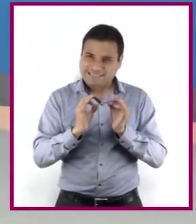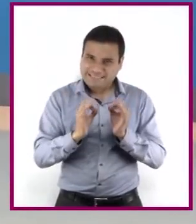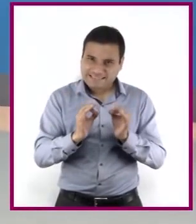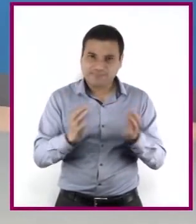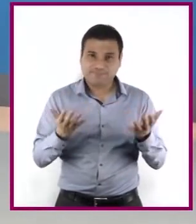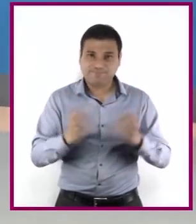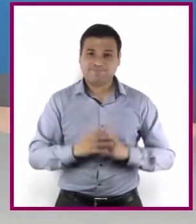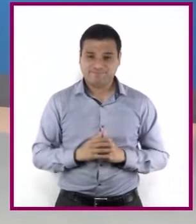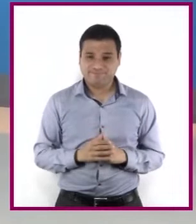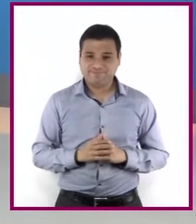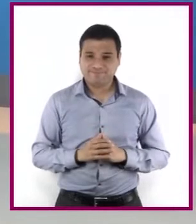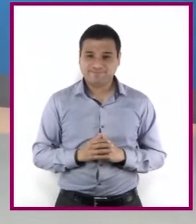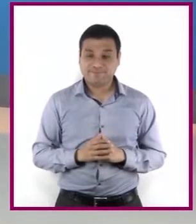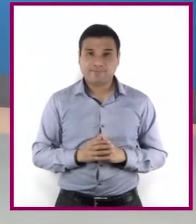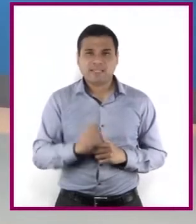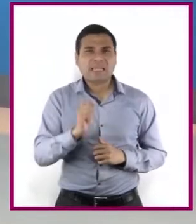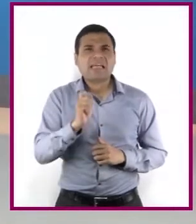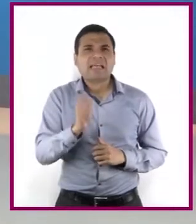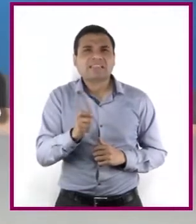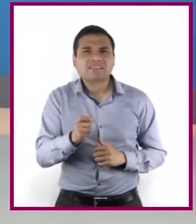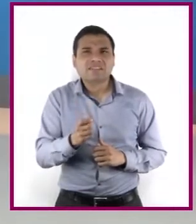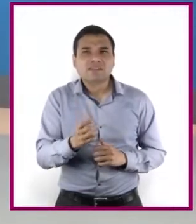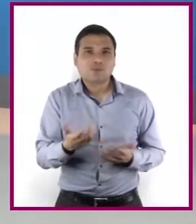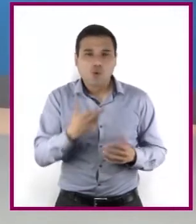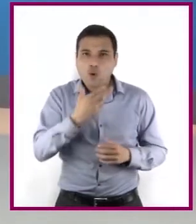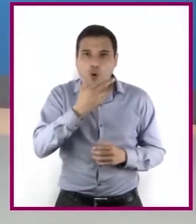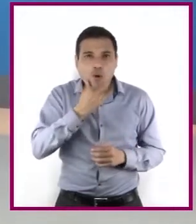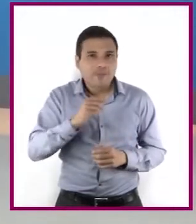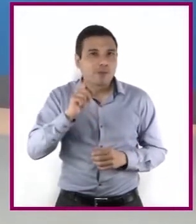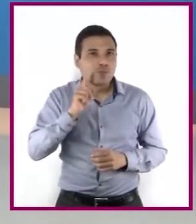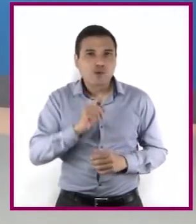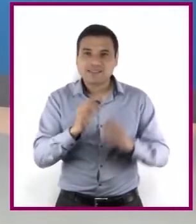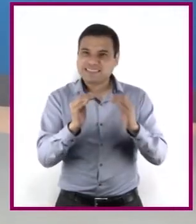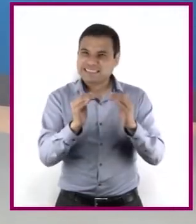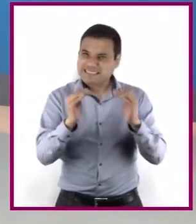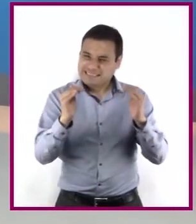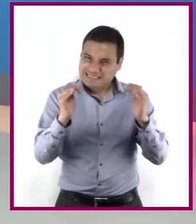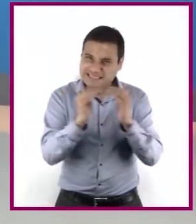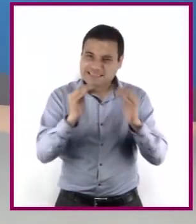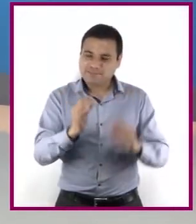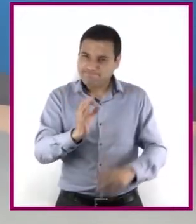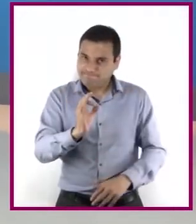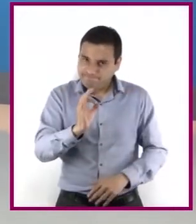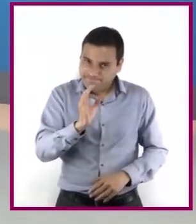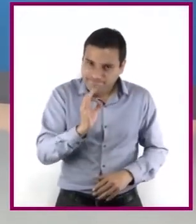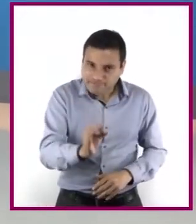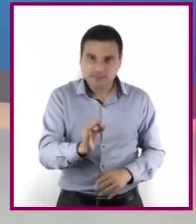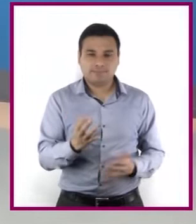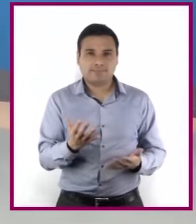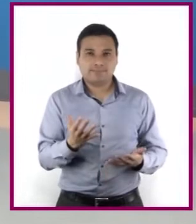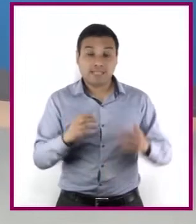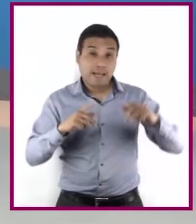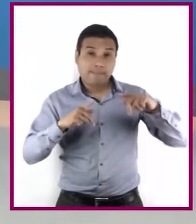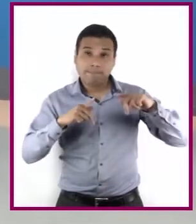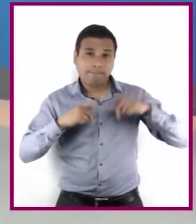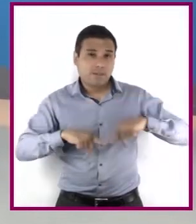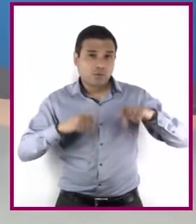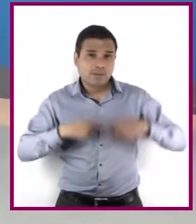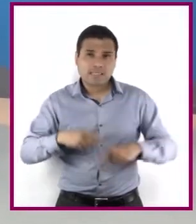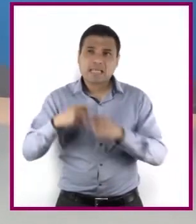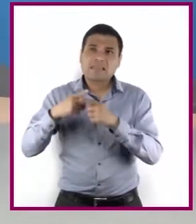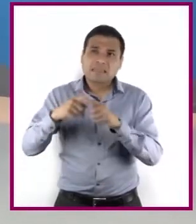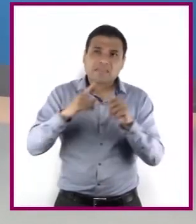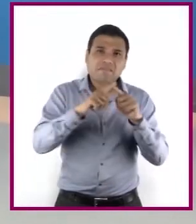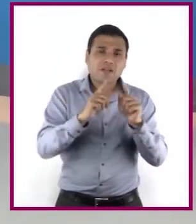significa la real y efectiva igualdad? Que es el reconocimiento de las diferencias entre personas y